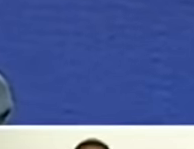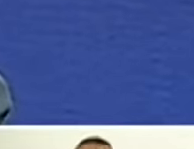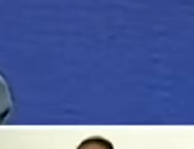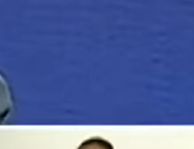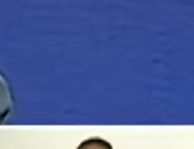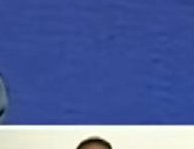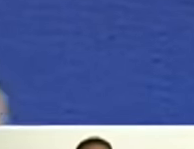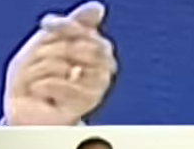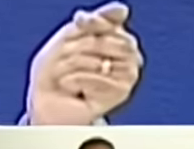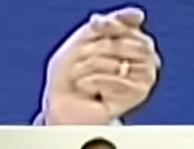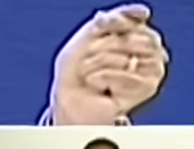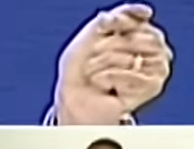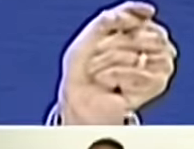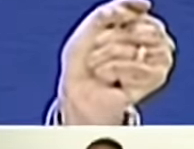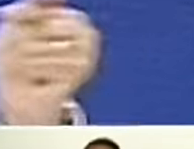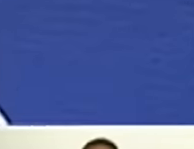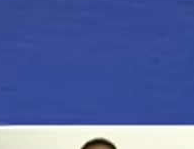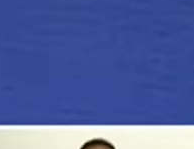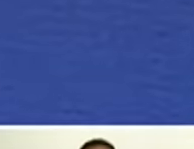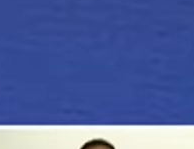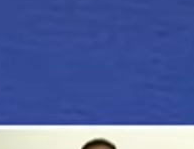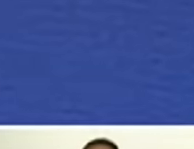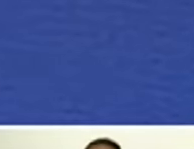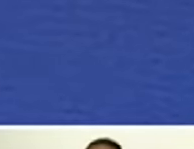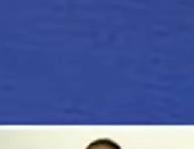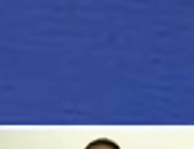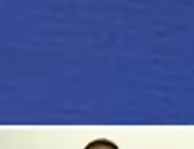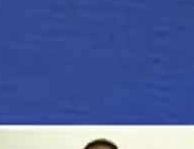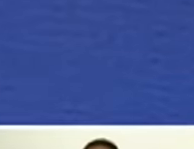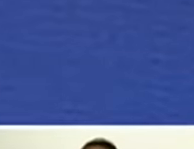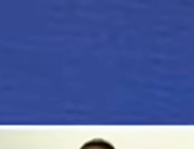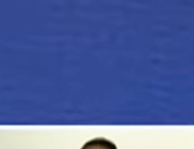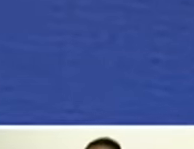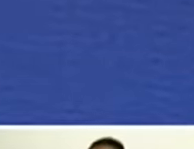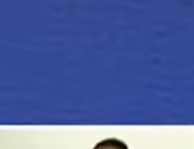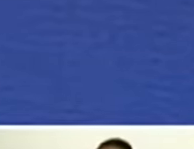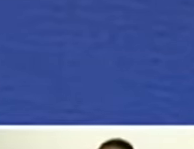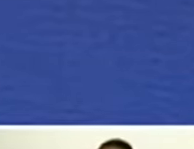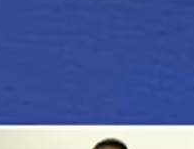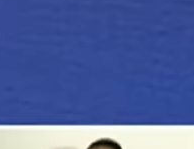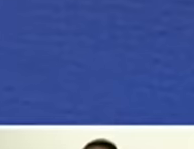jurisdicción para atender el tema de la controversia de la Guayana Esequiba.